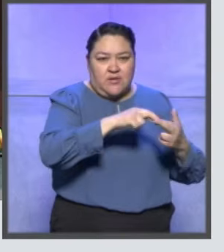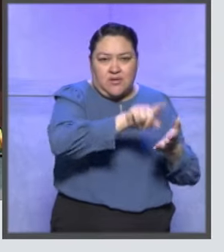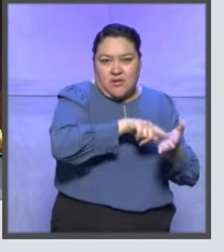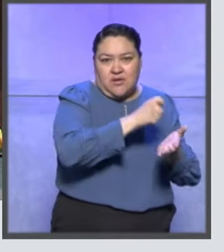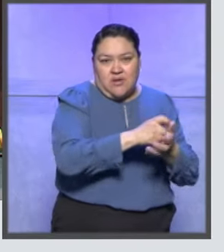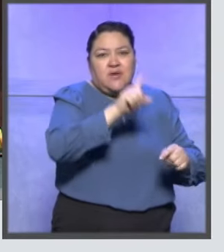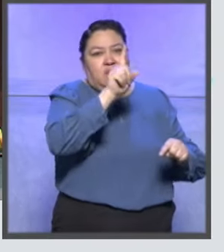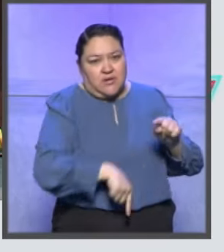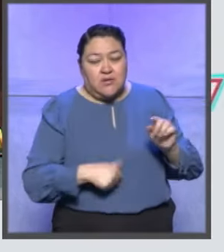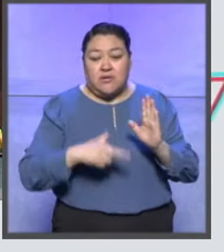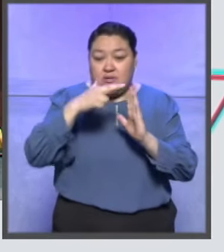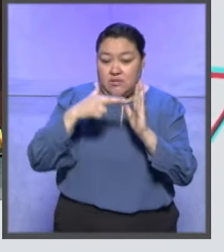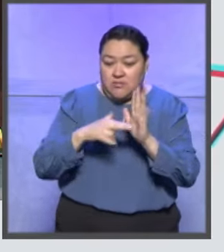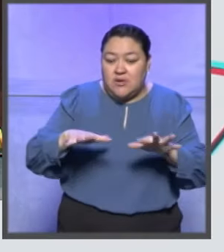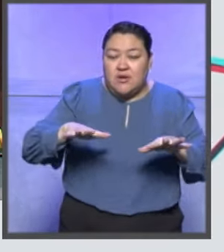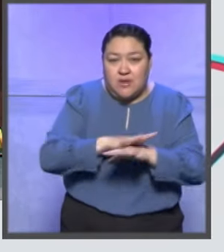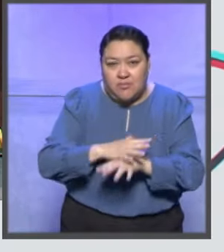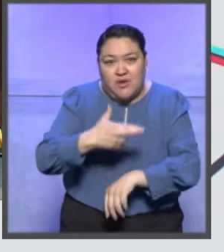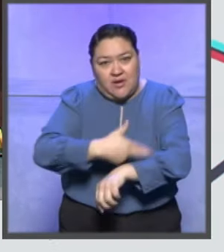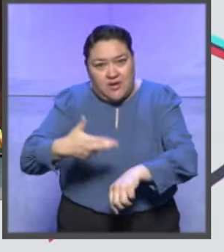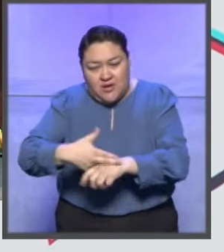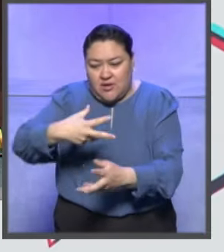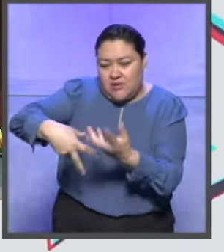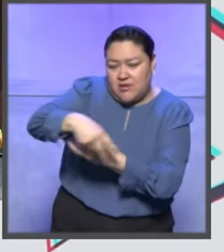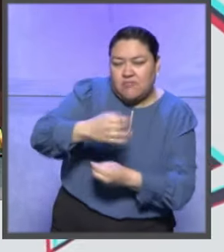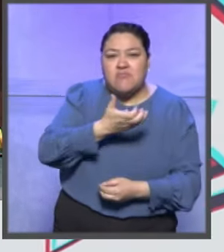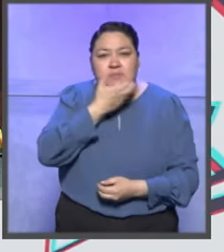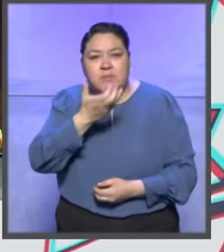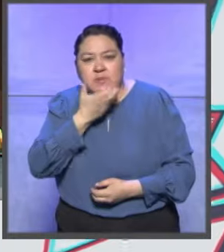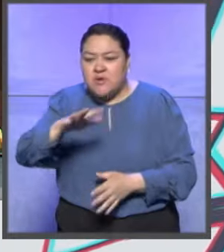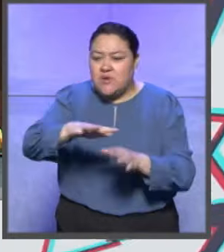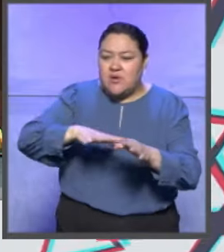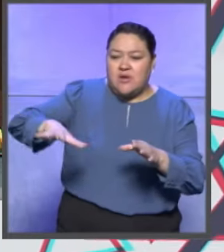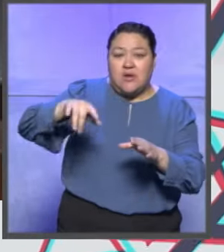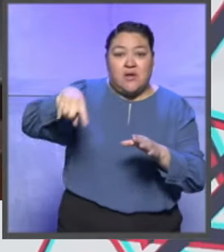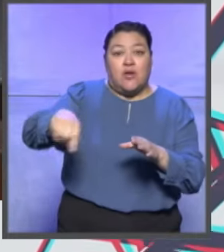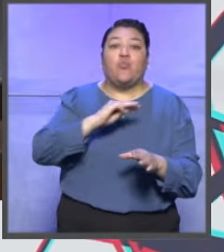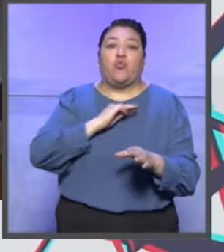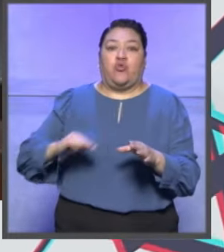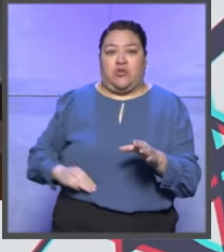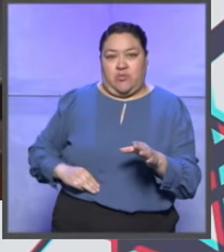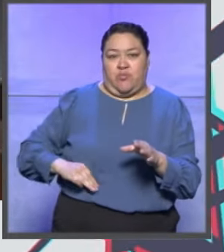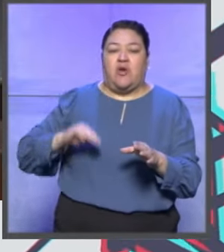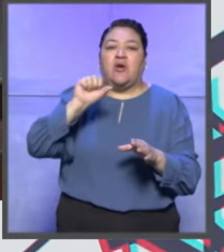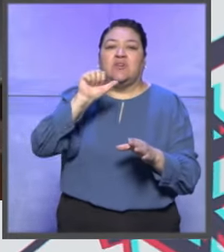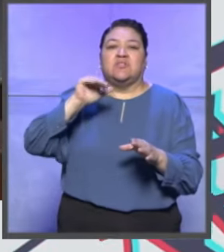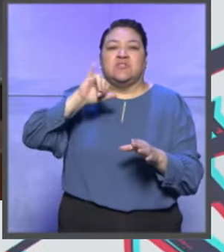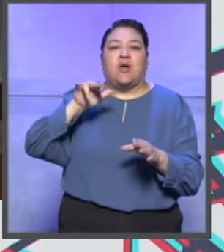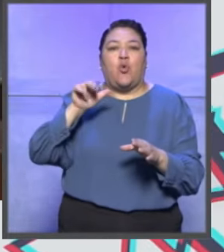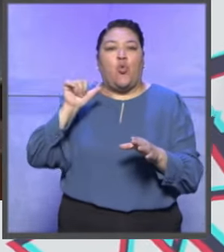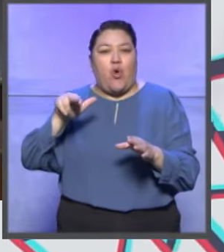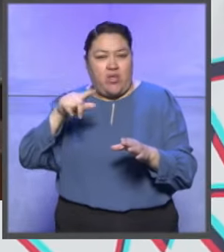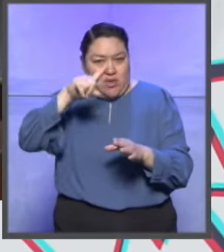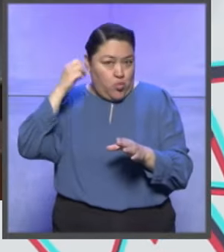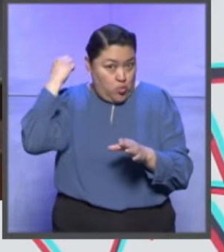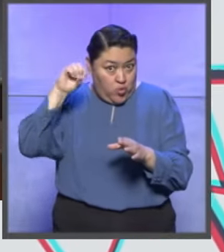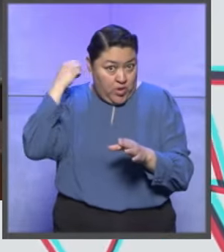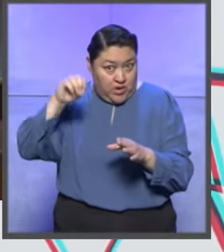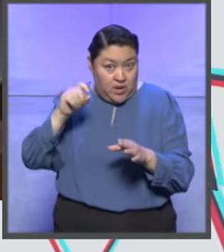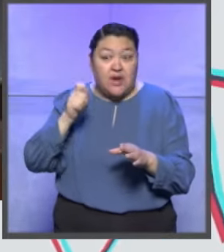que validó el cambio de reglas de usos y costumbres para la renovación de cargos en el Ayuntamiento de San Juan Cotzocón,